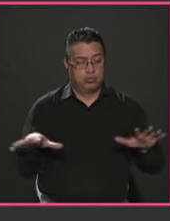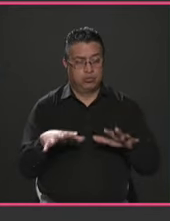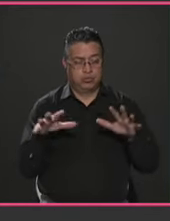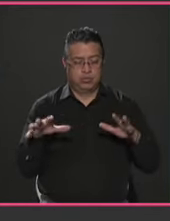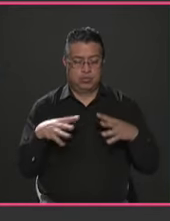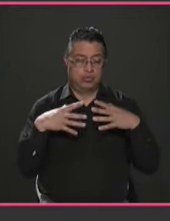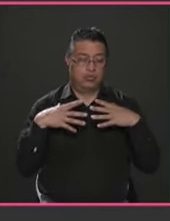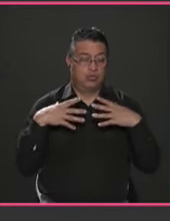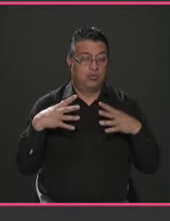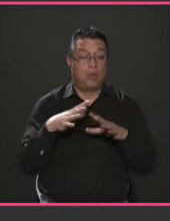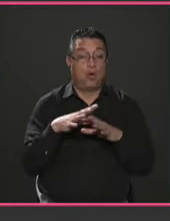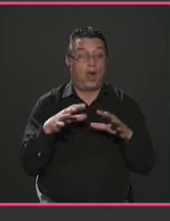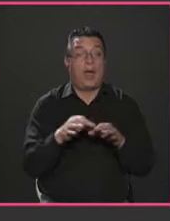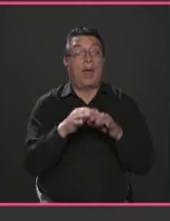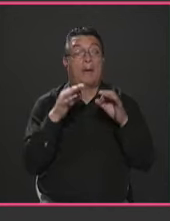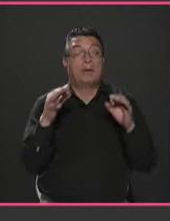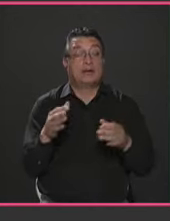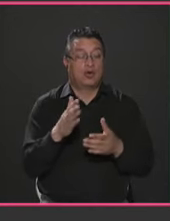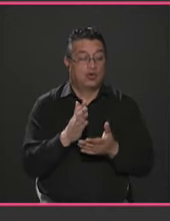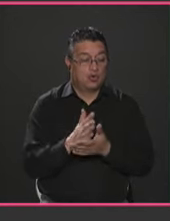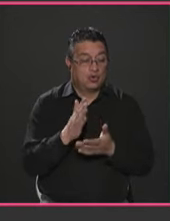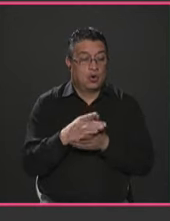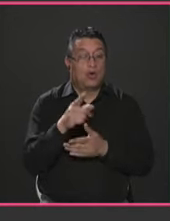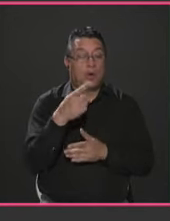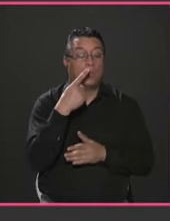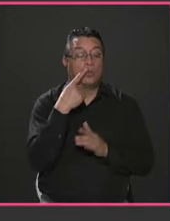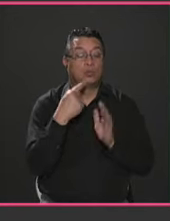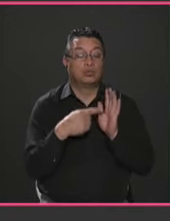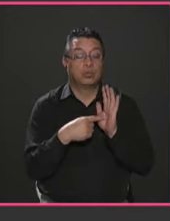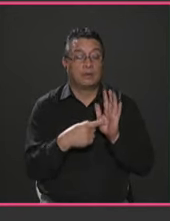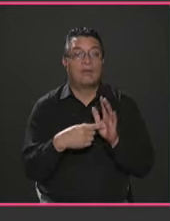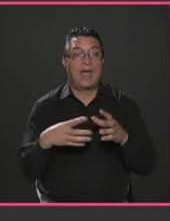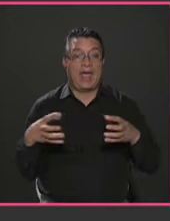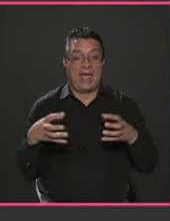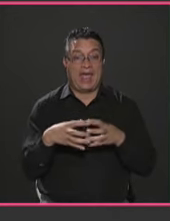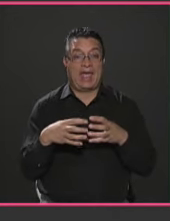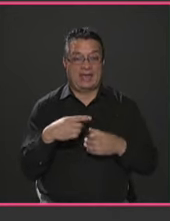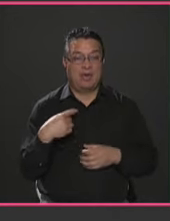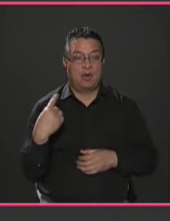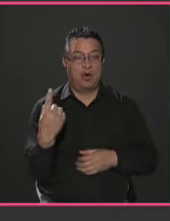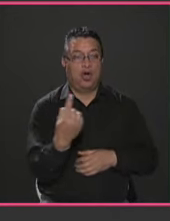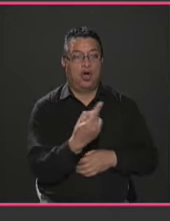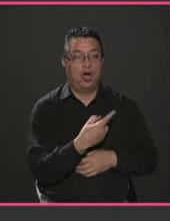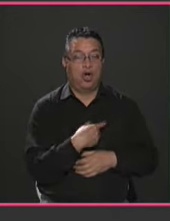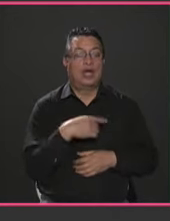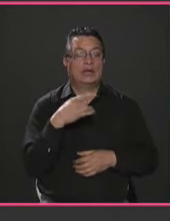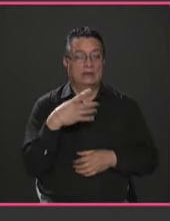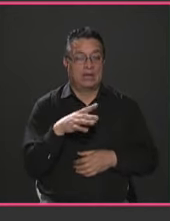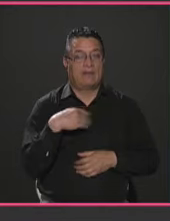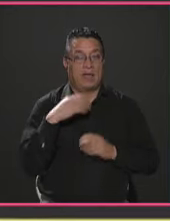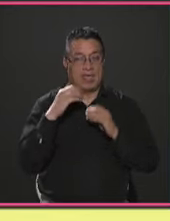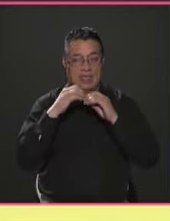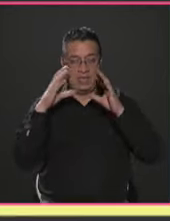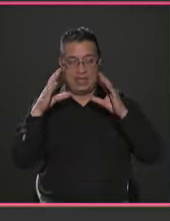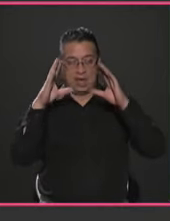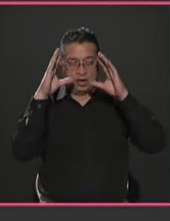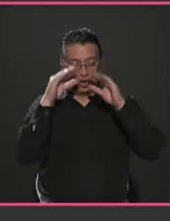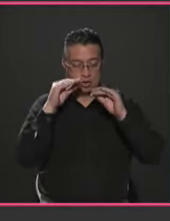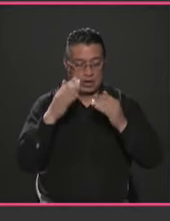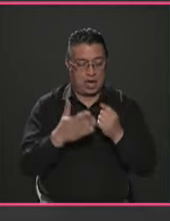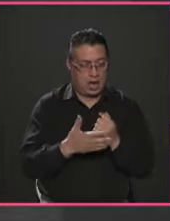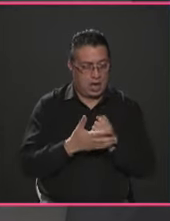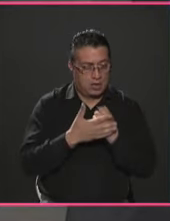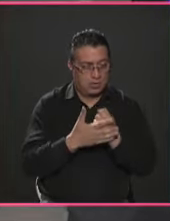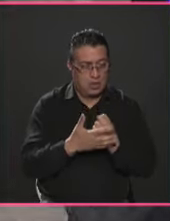bastante peculiar y estricto esto muestra que nuestro equipo ya saben día y noche lo estaba ayudando